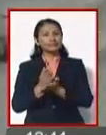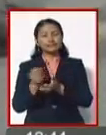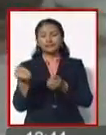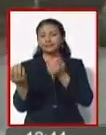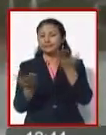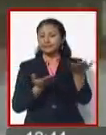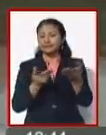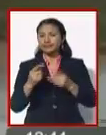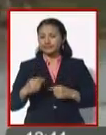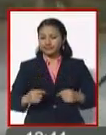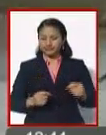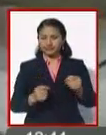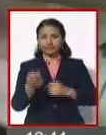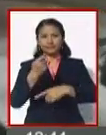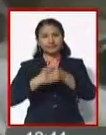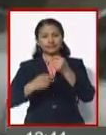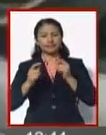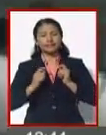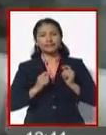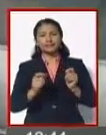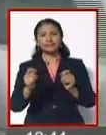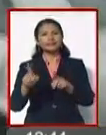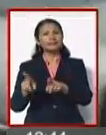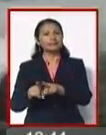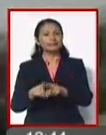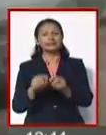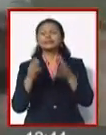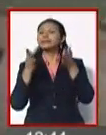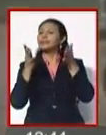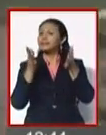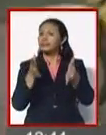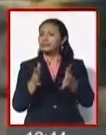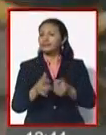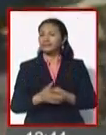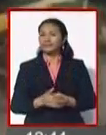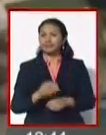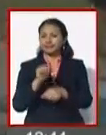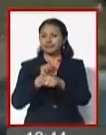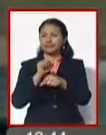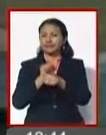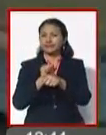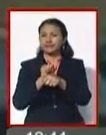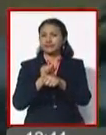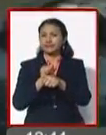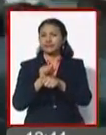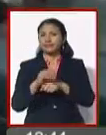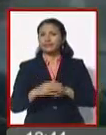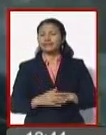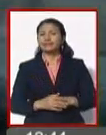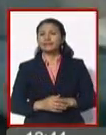los servicios, el transporte, el comercio, el turismo, de gente que trabaja, que